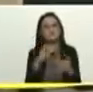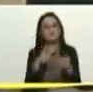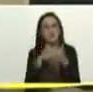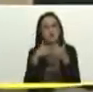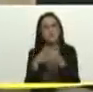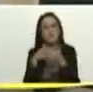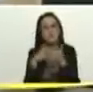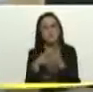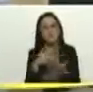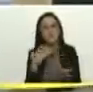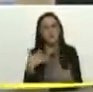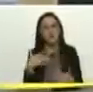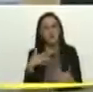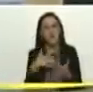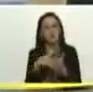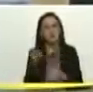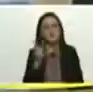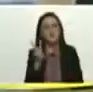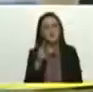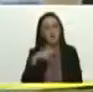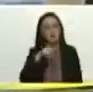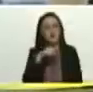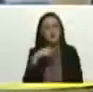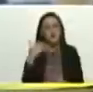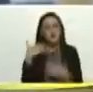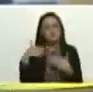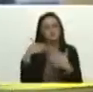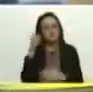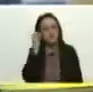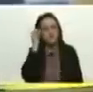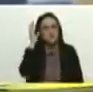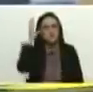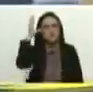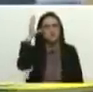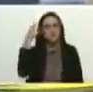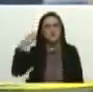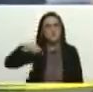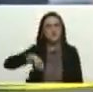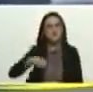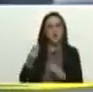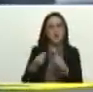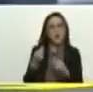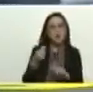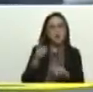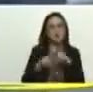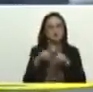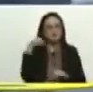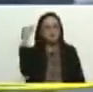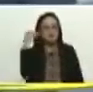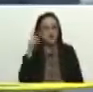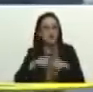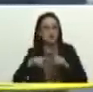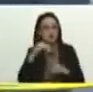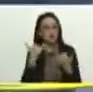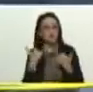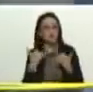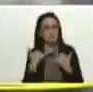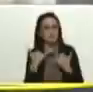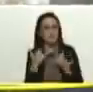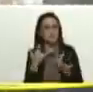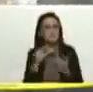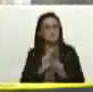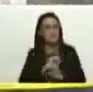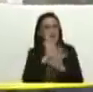unilaterales, a hacernos expertos en la atracción de inversiones y en definir muy claro